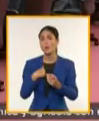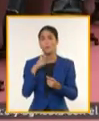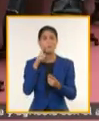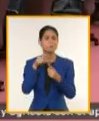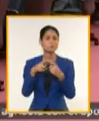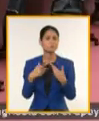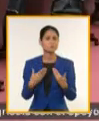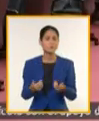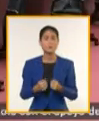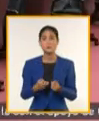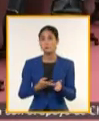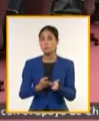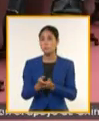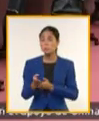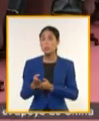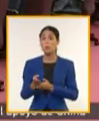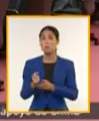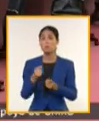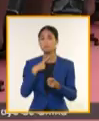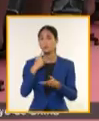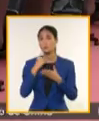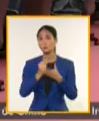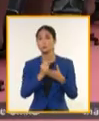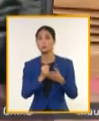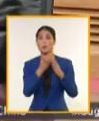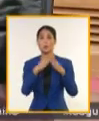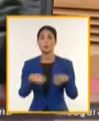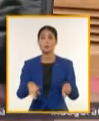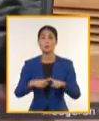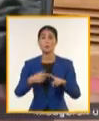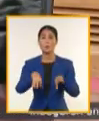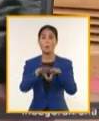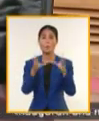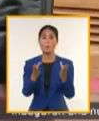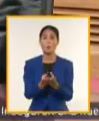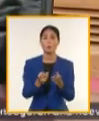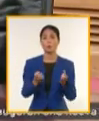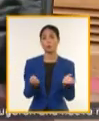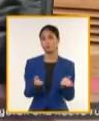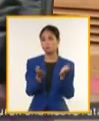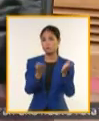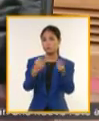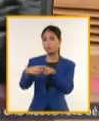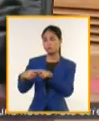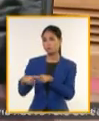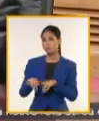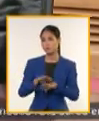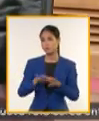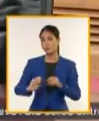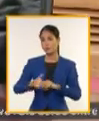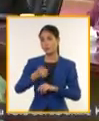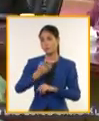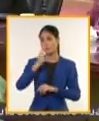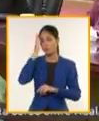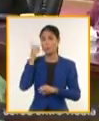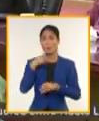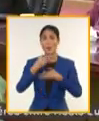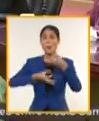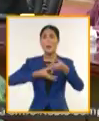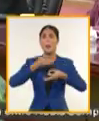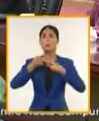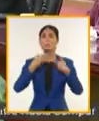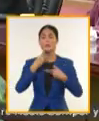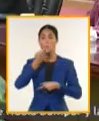mayores contribuciones a la paz y el desarrollo mundiales. A su vez, el presidente Díaz-Canel manifestó que Cuba espera fortalecer